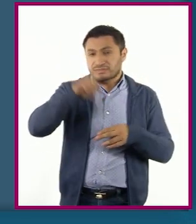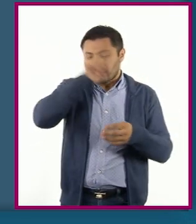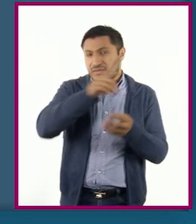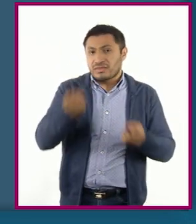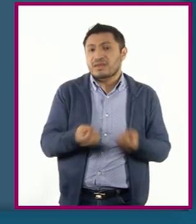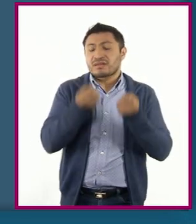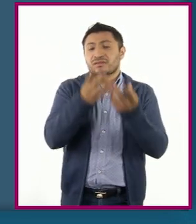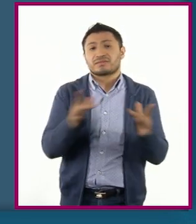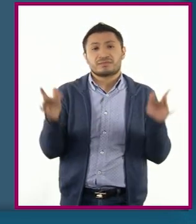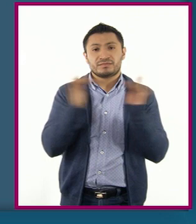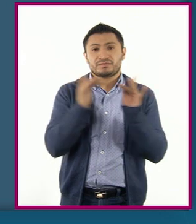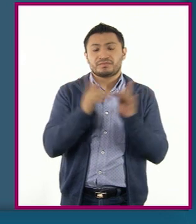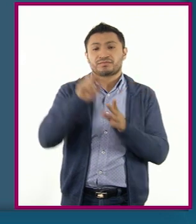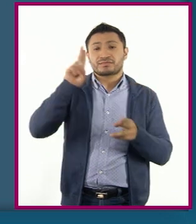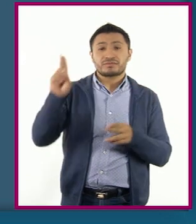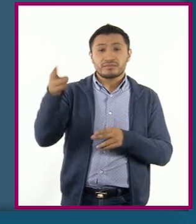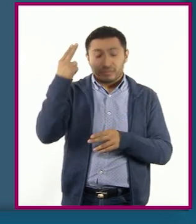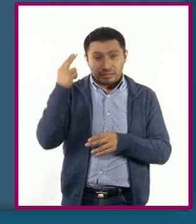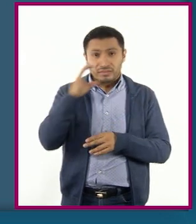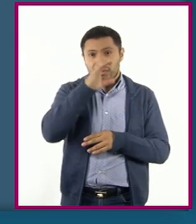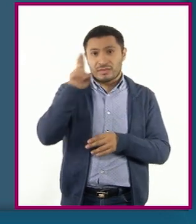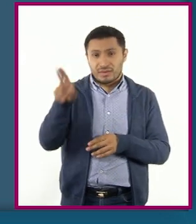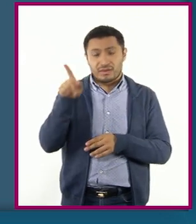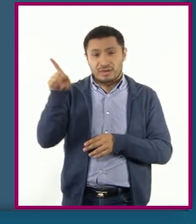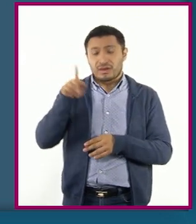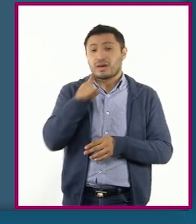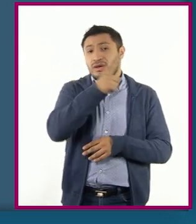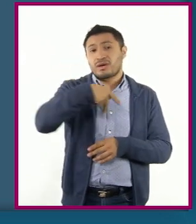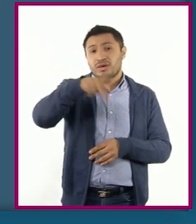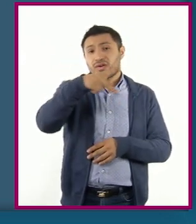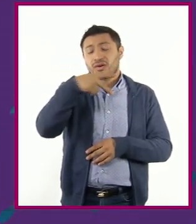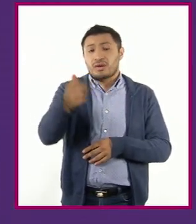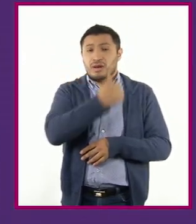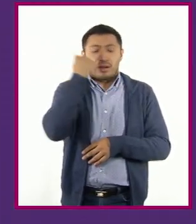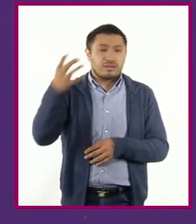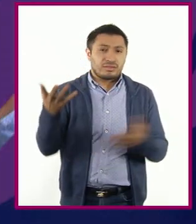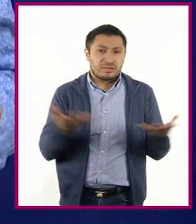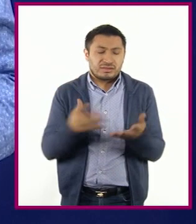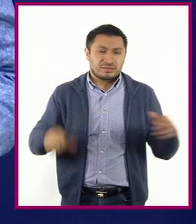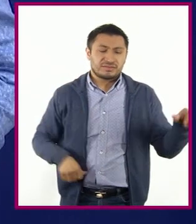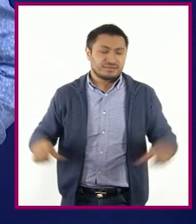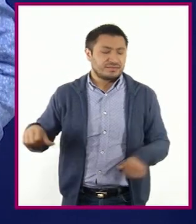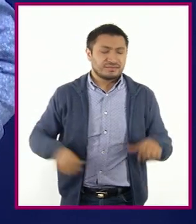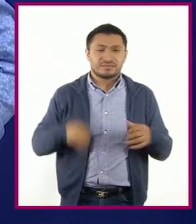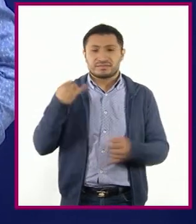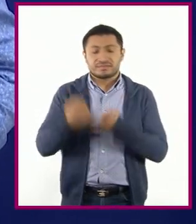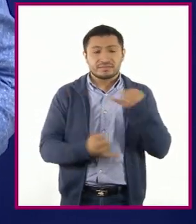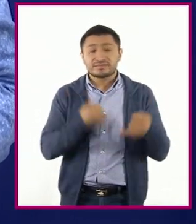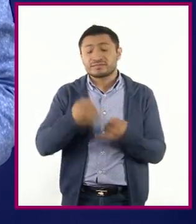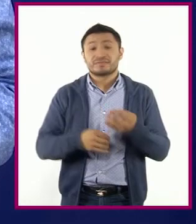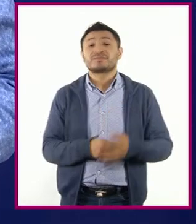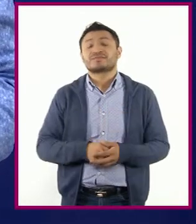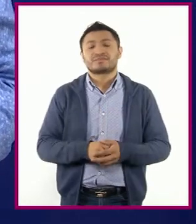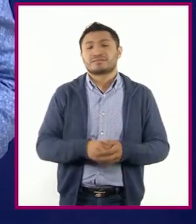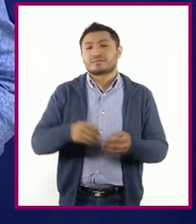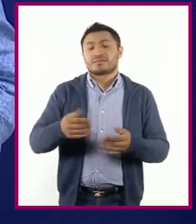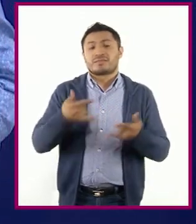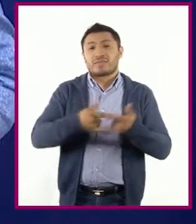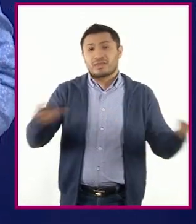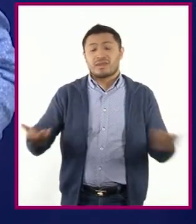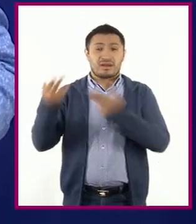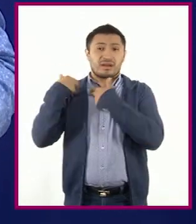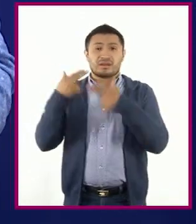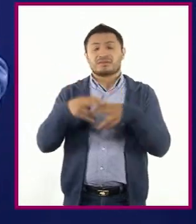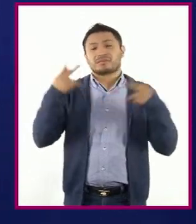siguientes enlaces de la UNAM en los que sus alumnos podrán realizar actividades interactivas. A lo largo de la historia, los seres humanos